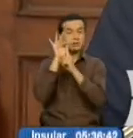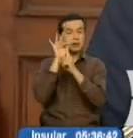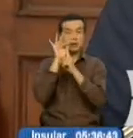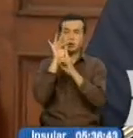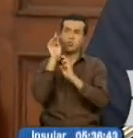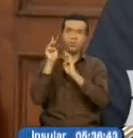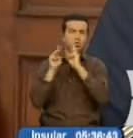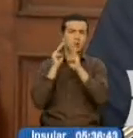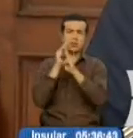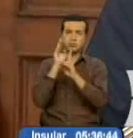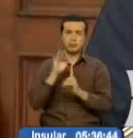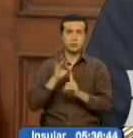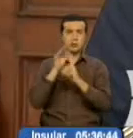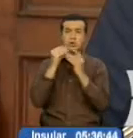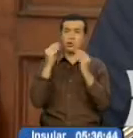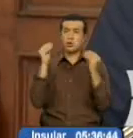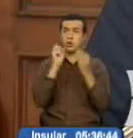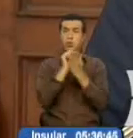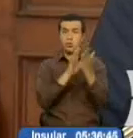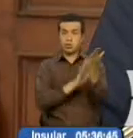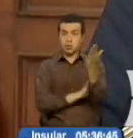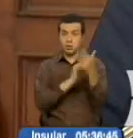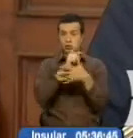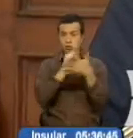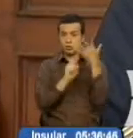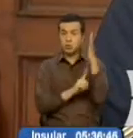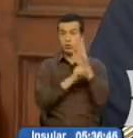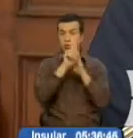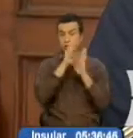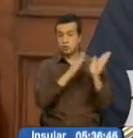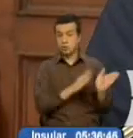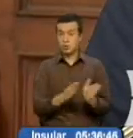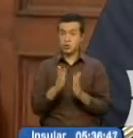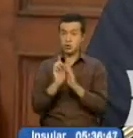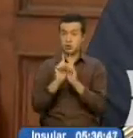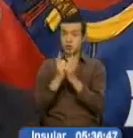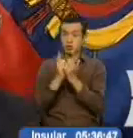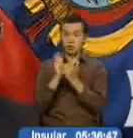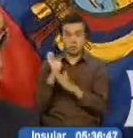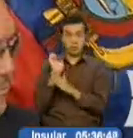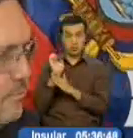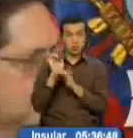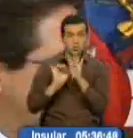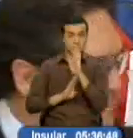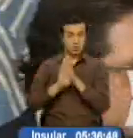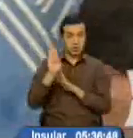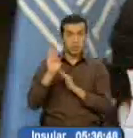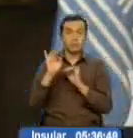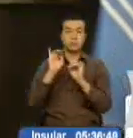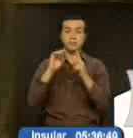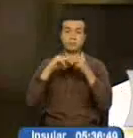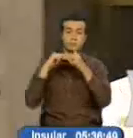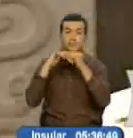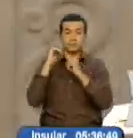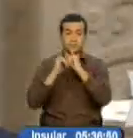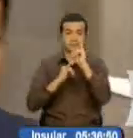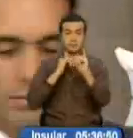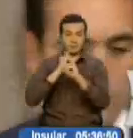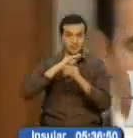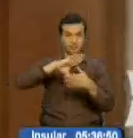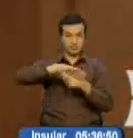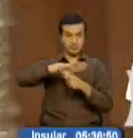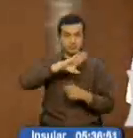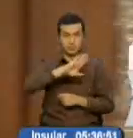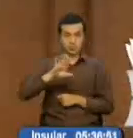trascendencia mundial que suscita, proyecta y desarrolla nuestra literatura. Relaciones Exteriores considera que lo fundamental